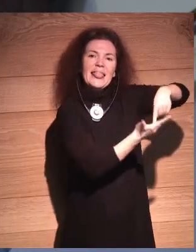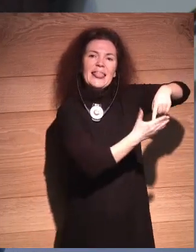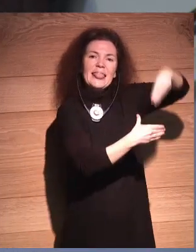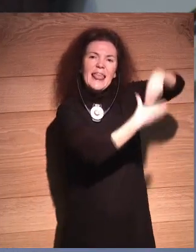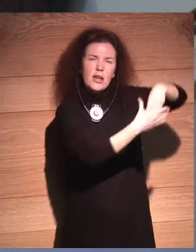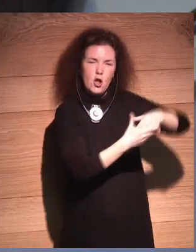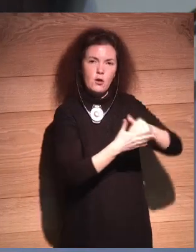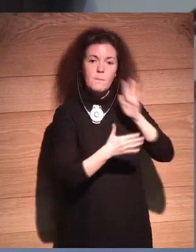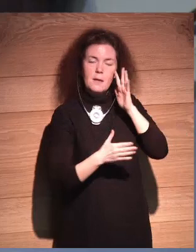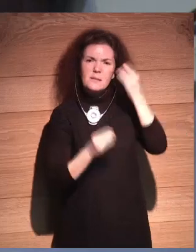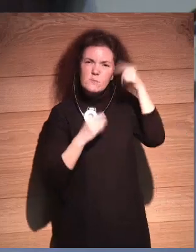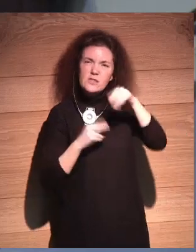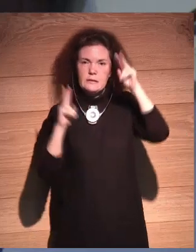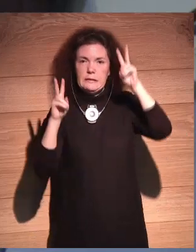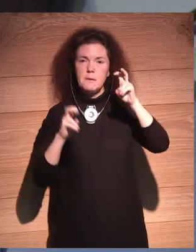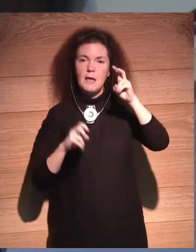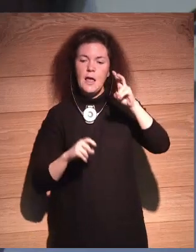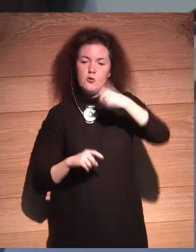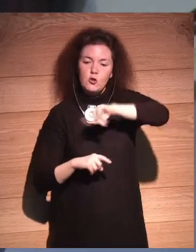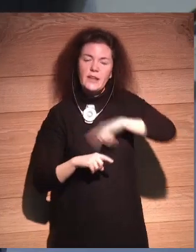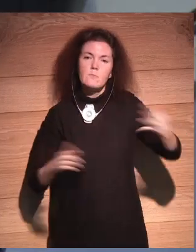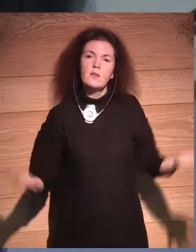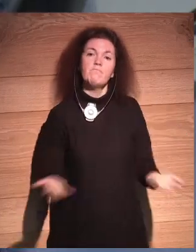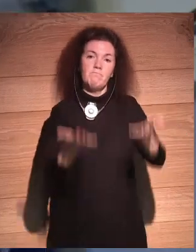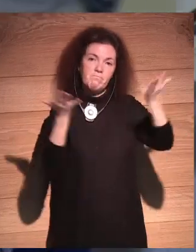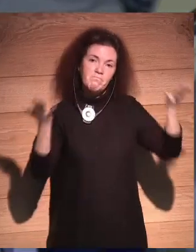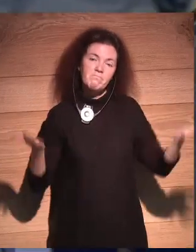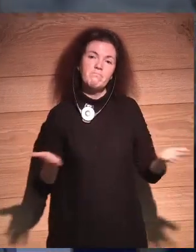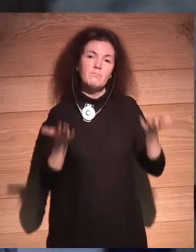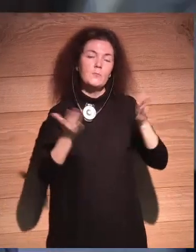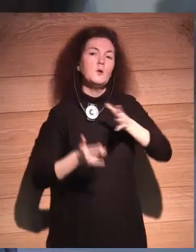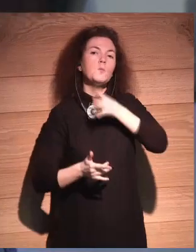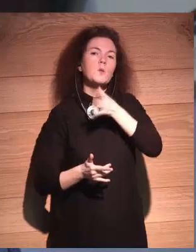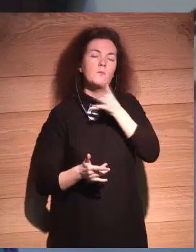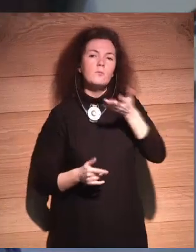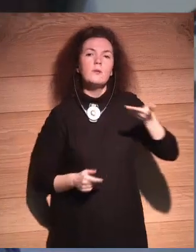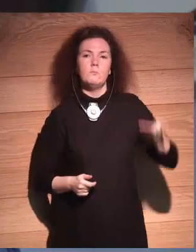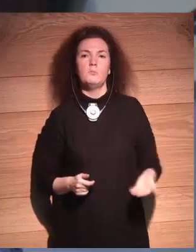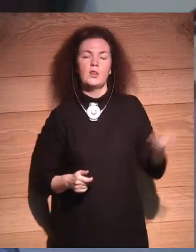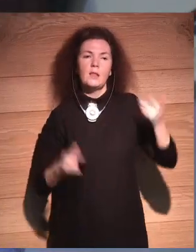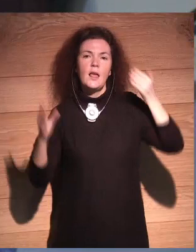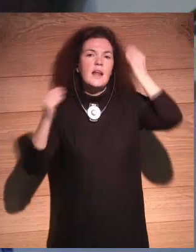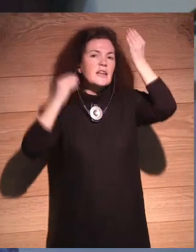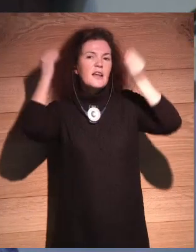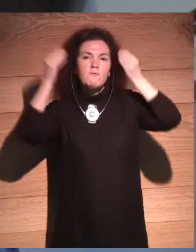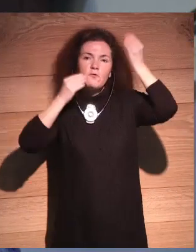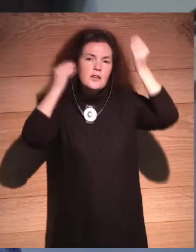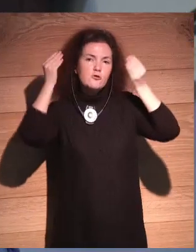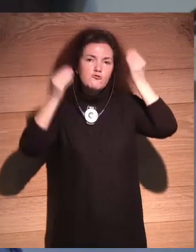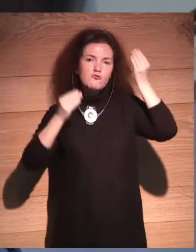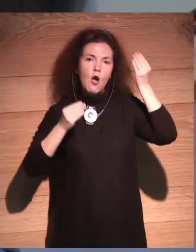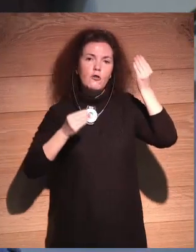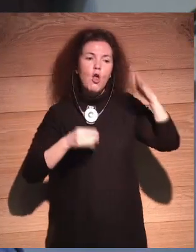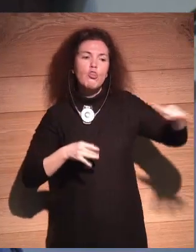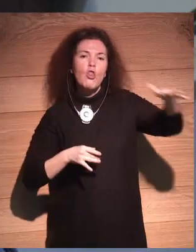otro aspecto que queremos fomentar, porque es importante que estas reflexiones